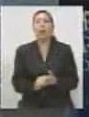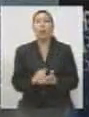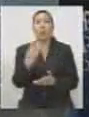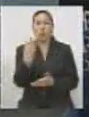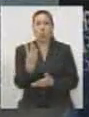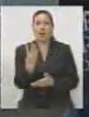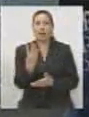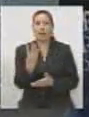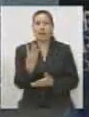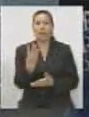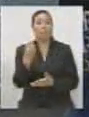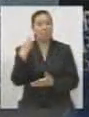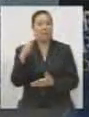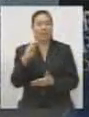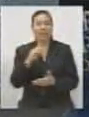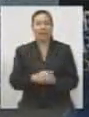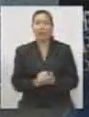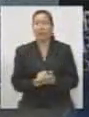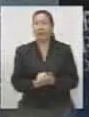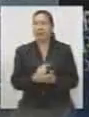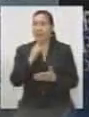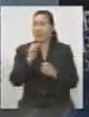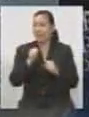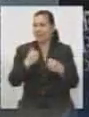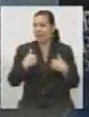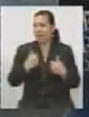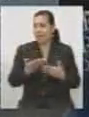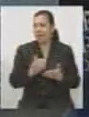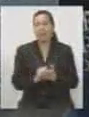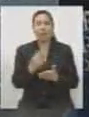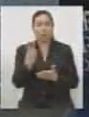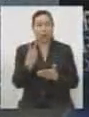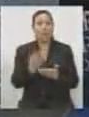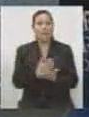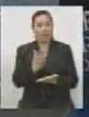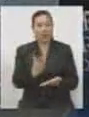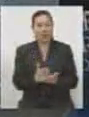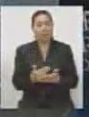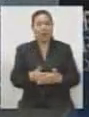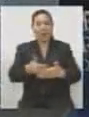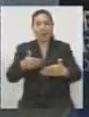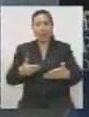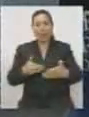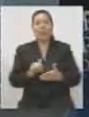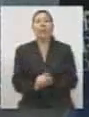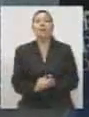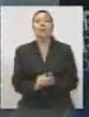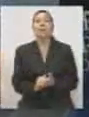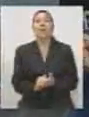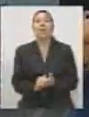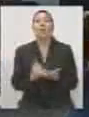cuatro magistrados. Existen dos casos anteriores